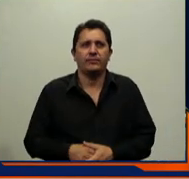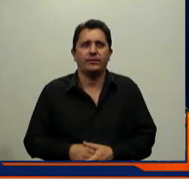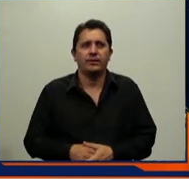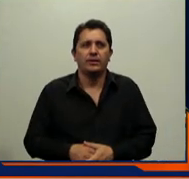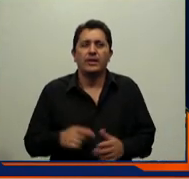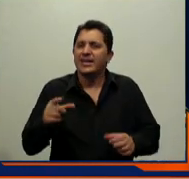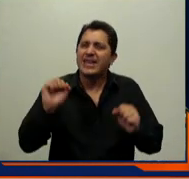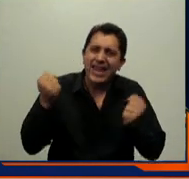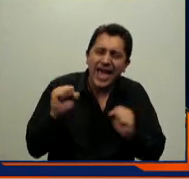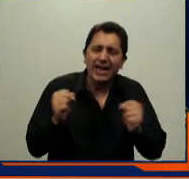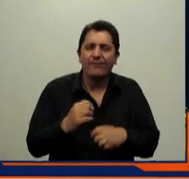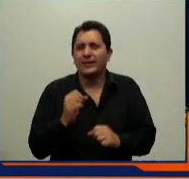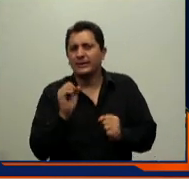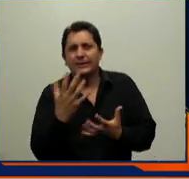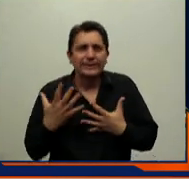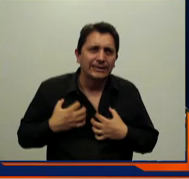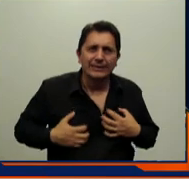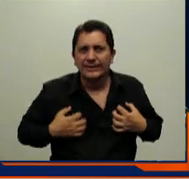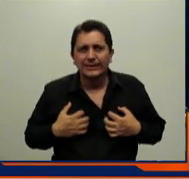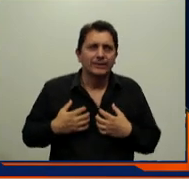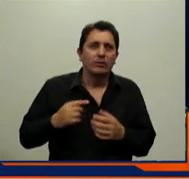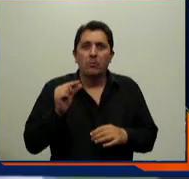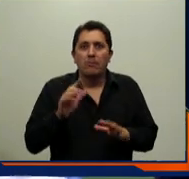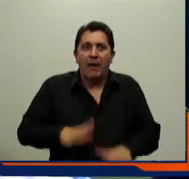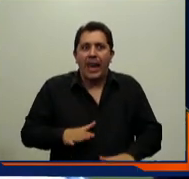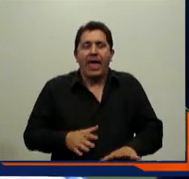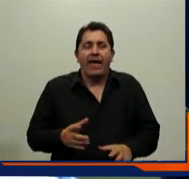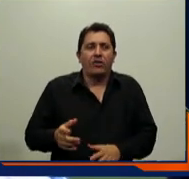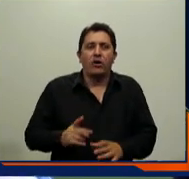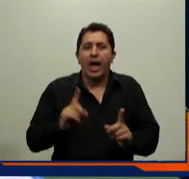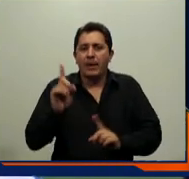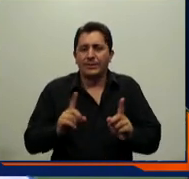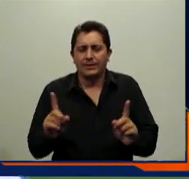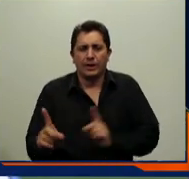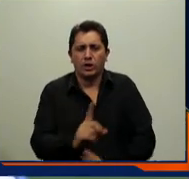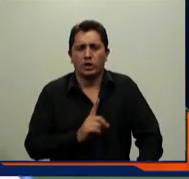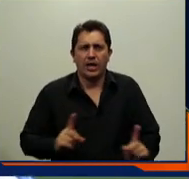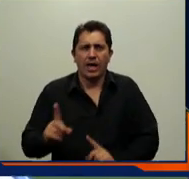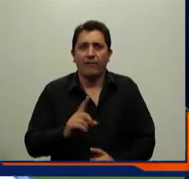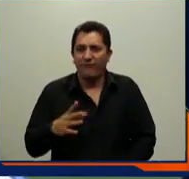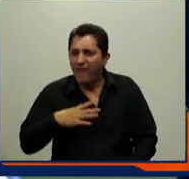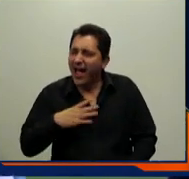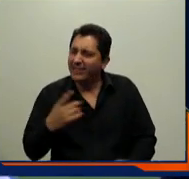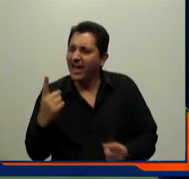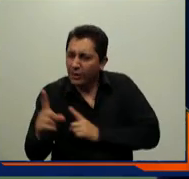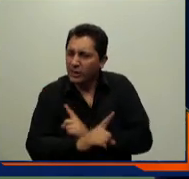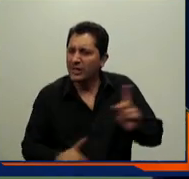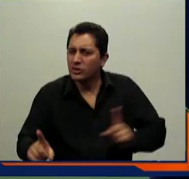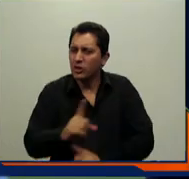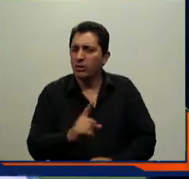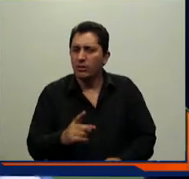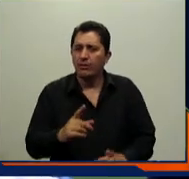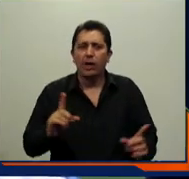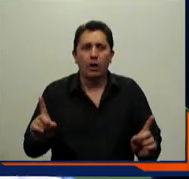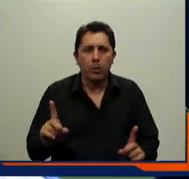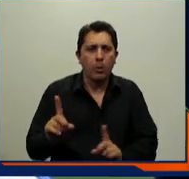hecho de los nervios o la ansiedad hace que uno se quede un poquito más estático. A veces nos rotamos, me doy cuenta en la cancha que no hacemos muchas rotaciones. Las recepciones son